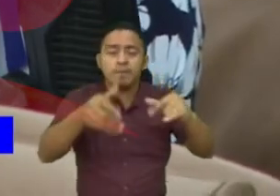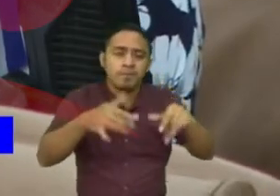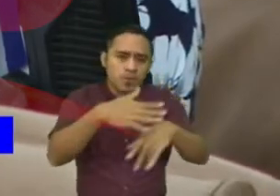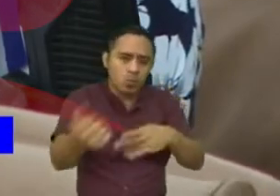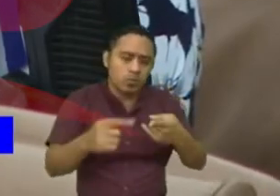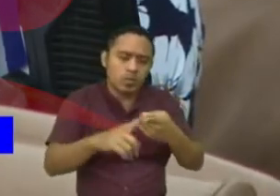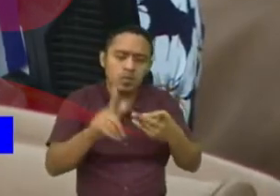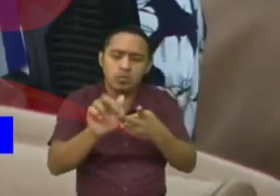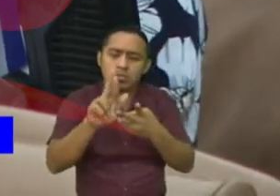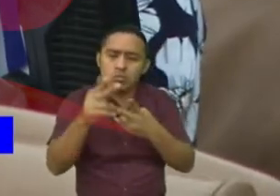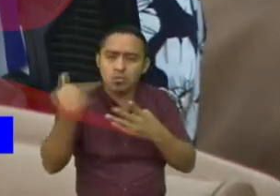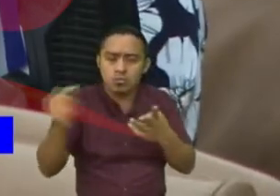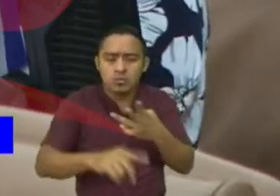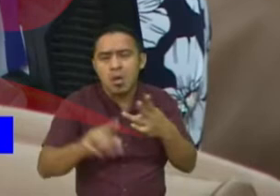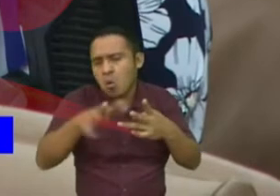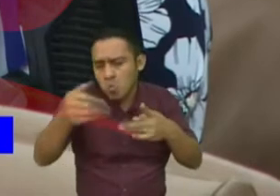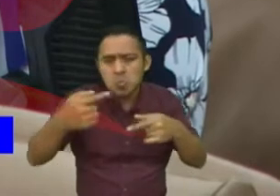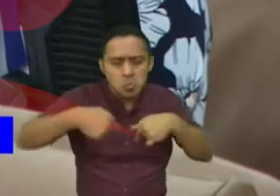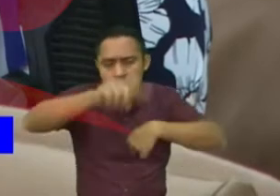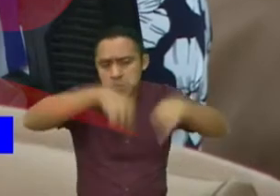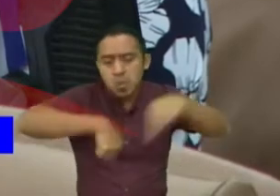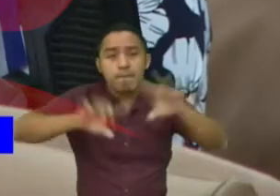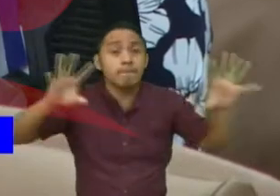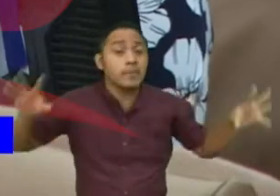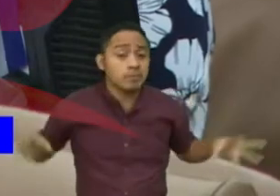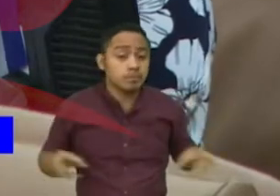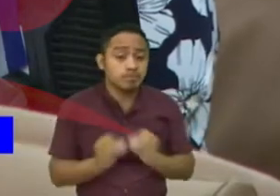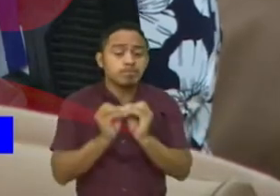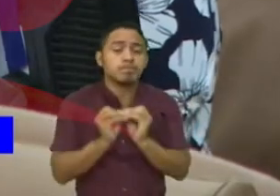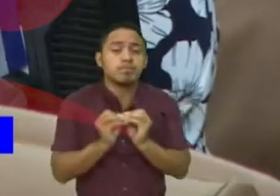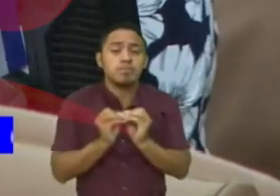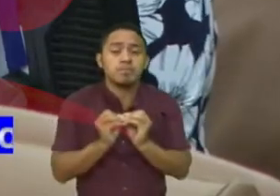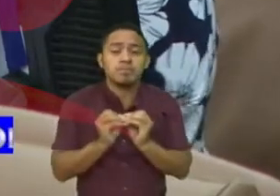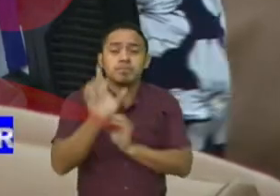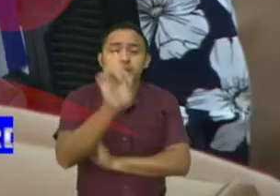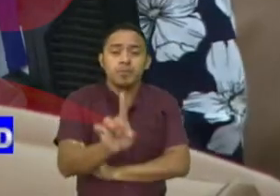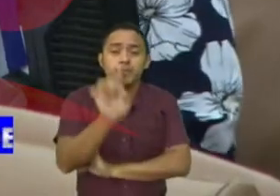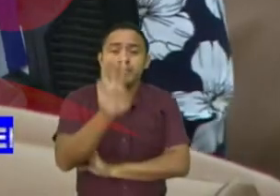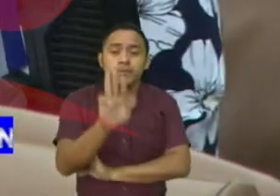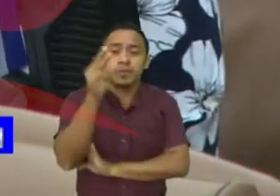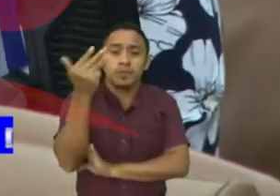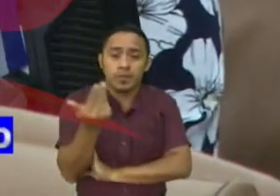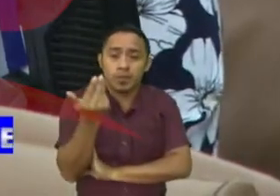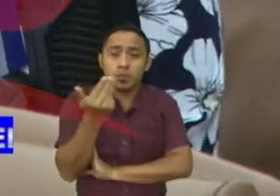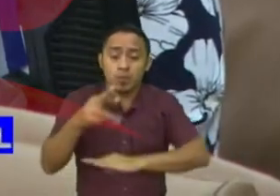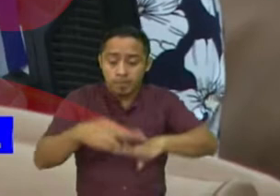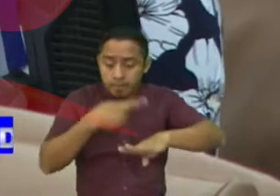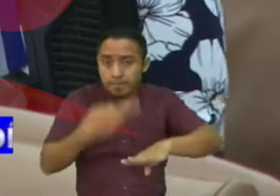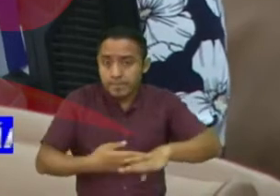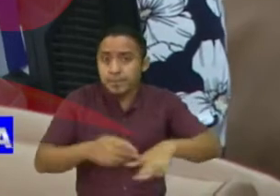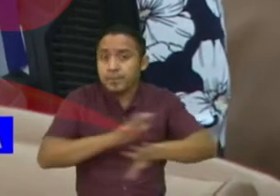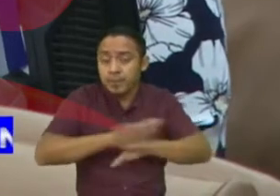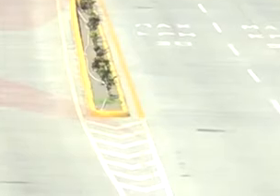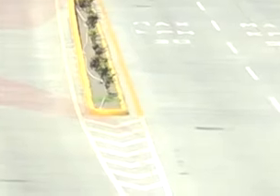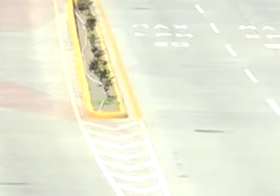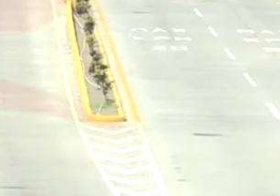navegables. Este proceso dio como resultado un universo normativo de la materia en estudio de 139 normas. Posteriormente